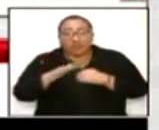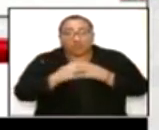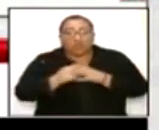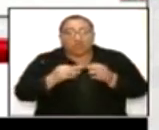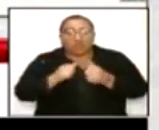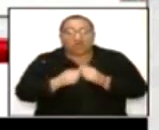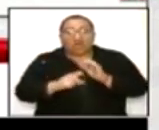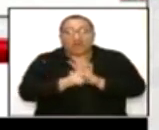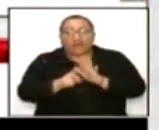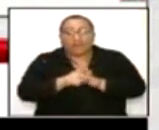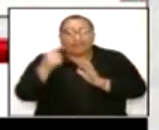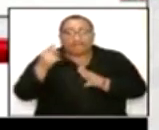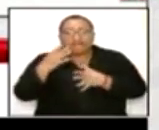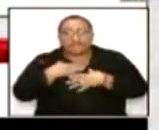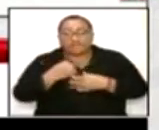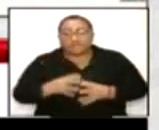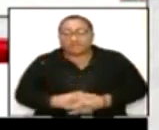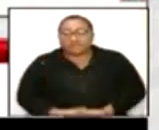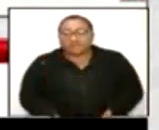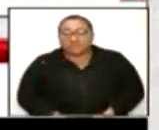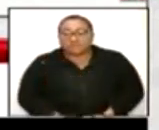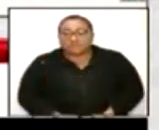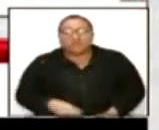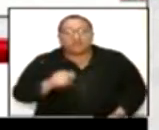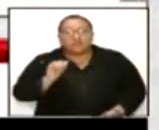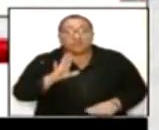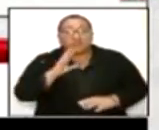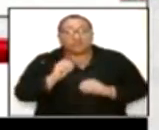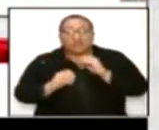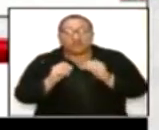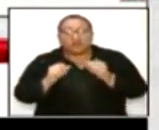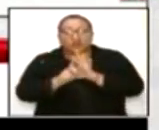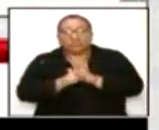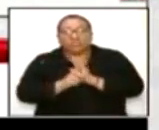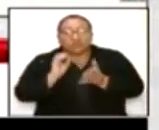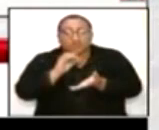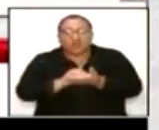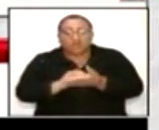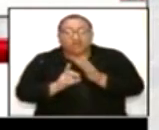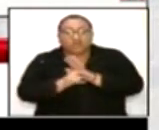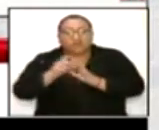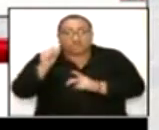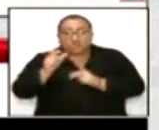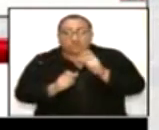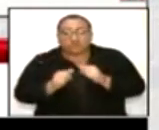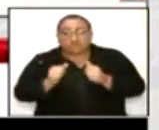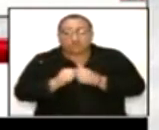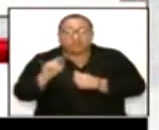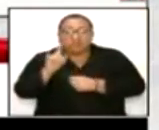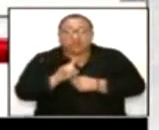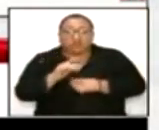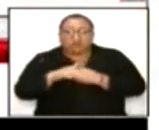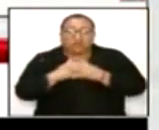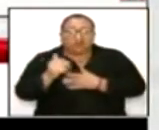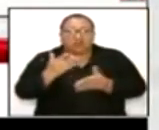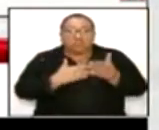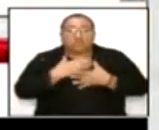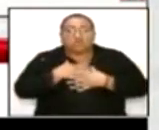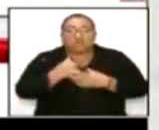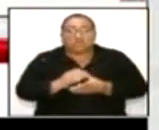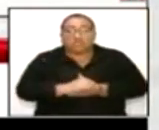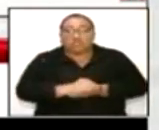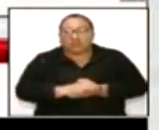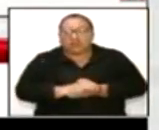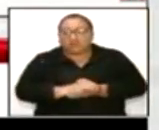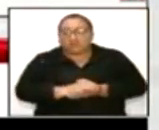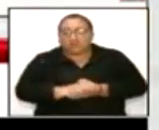lo previsto por la Ley General de Salud y sus modificatorias, como la ley que establece los derechos de las personas usuarias de los servicios de salud,